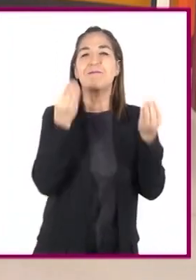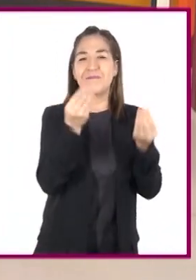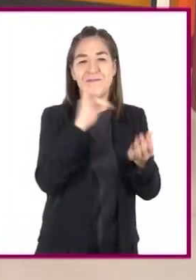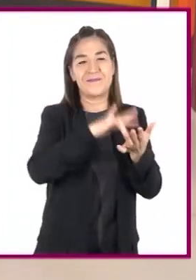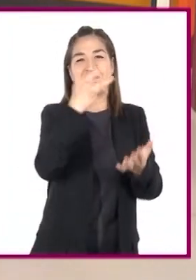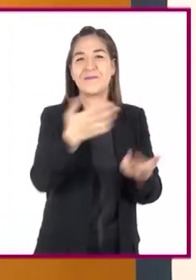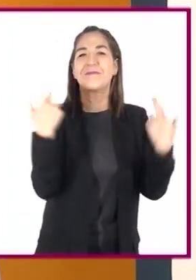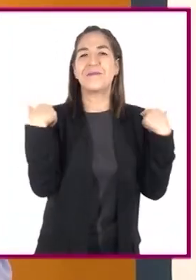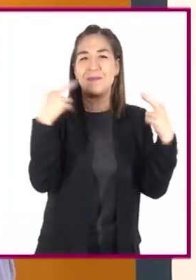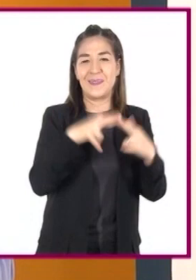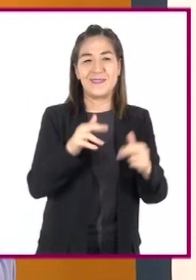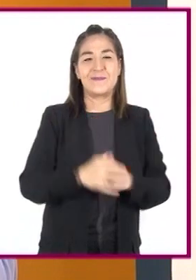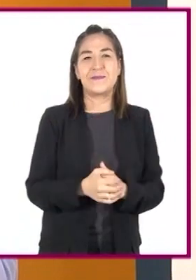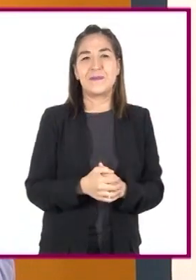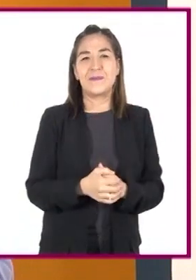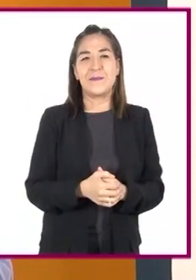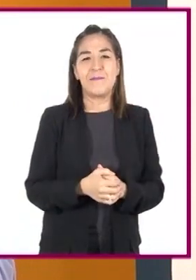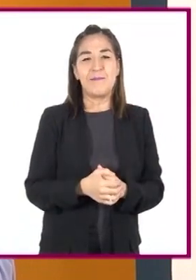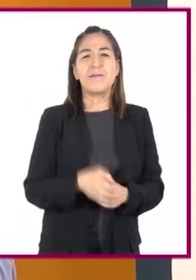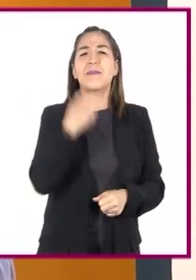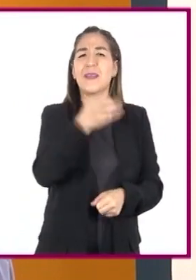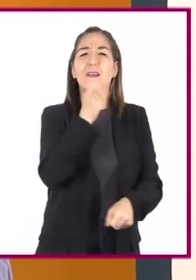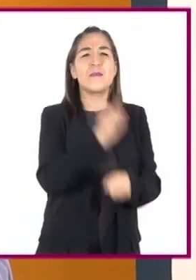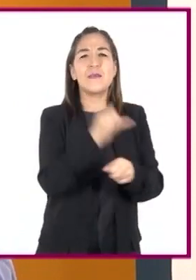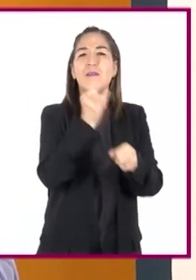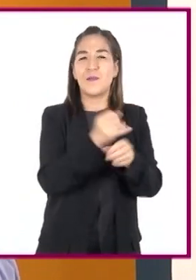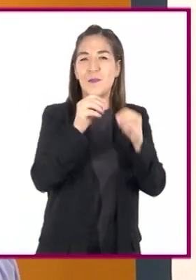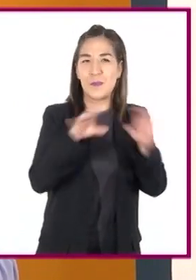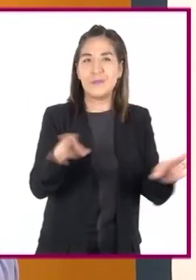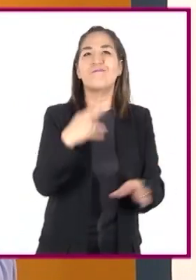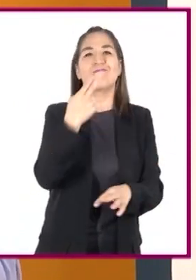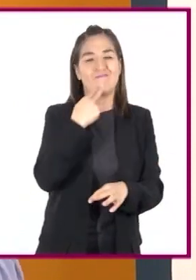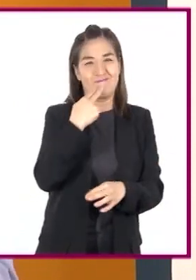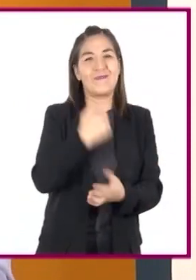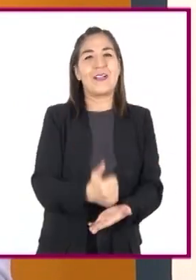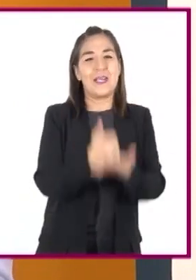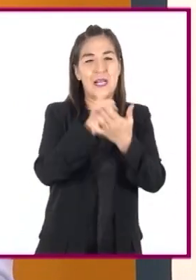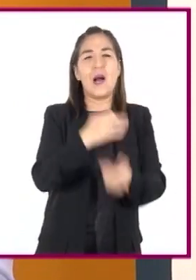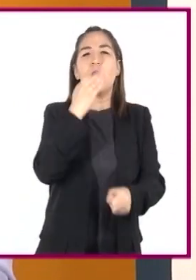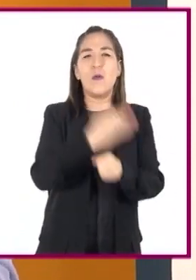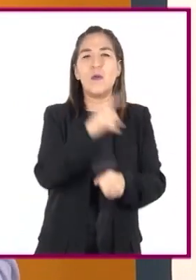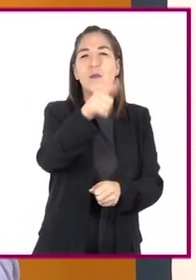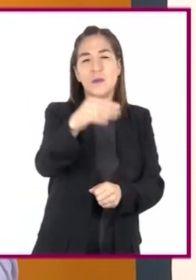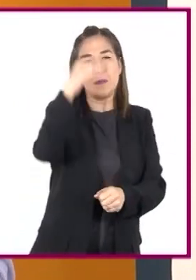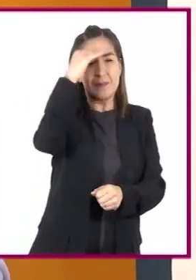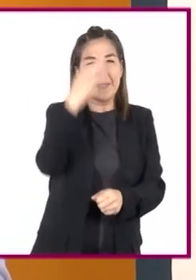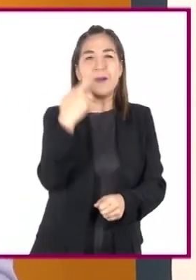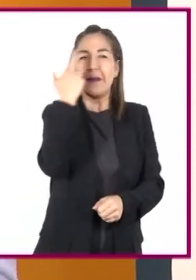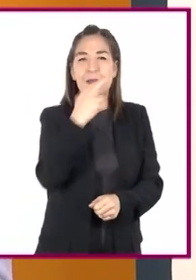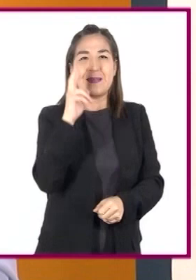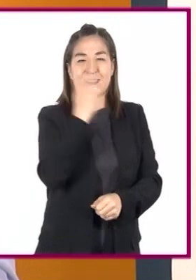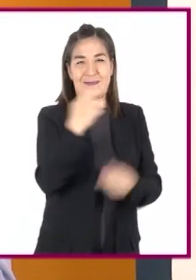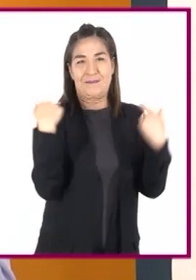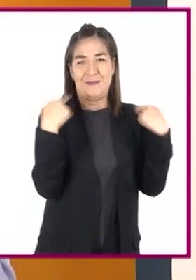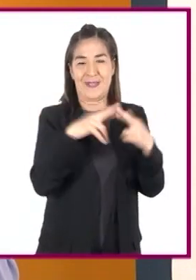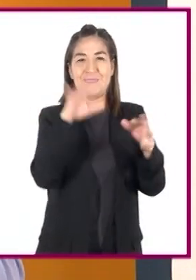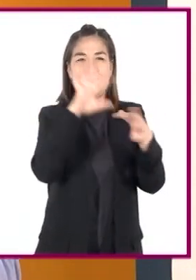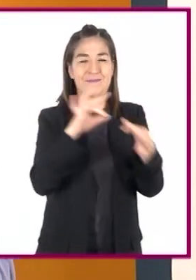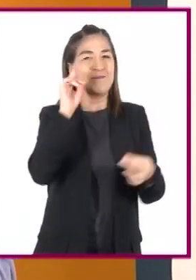gracias, maestra Aileen. Esta información nos será de mucha ayuda. Ahora analicemos el contenido que nos proporcionó la